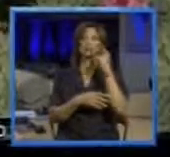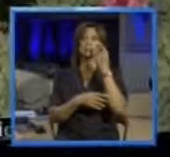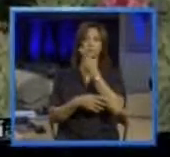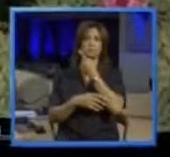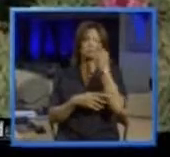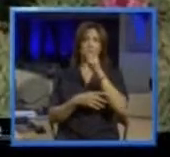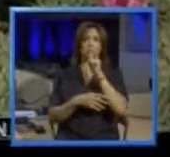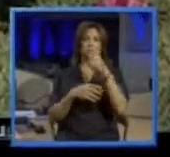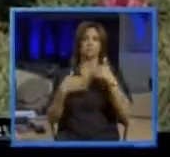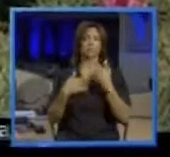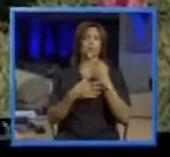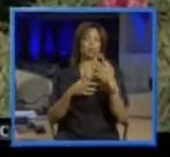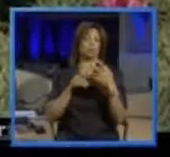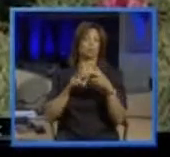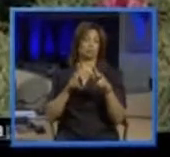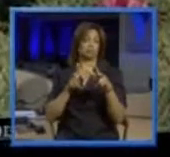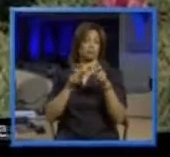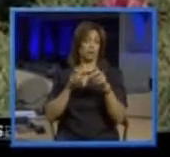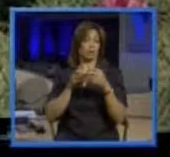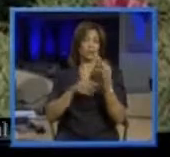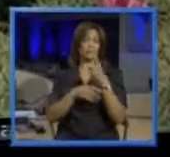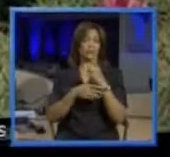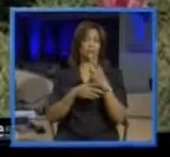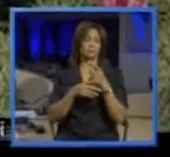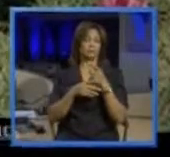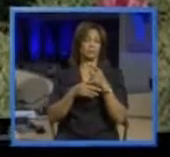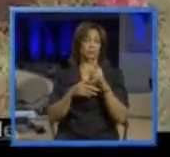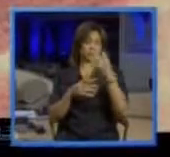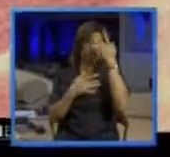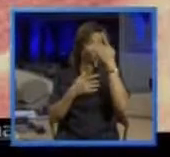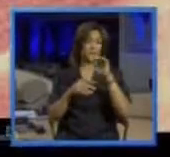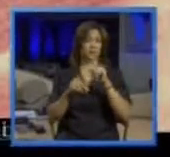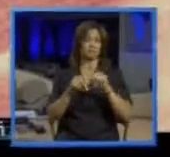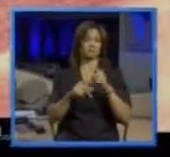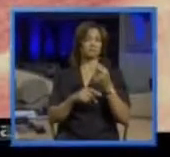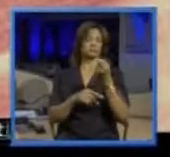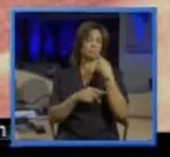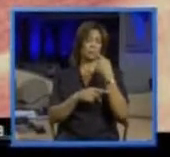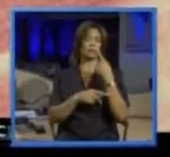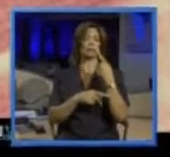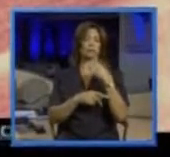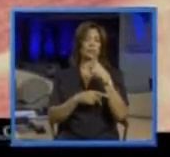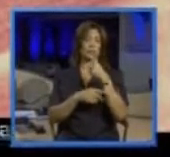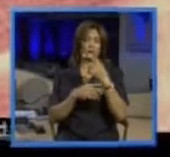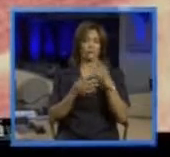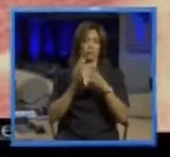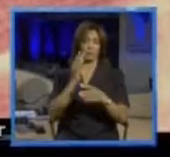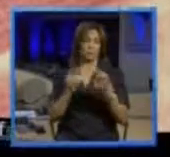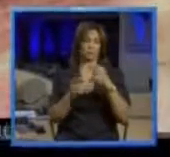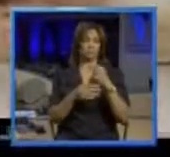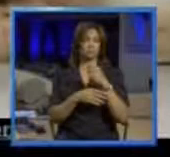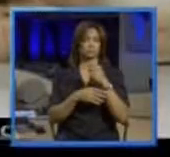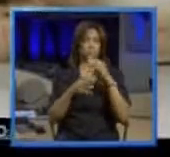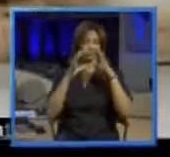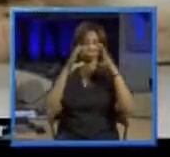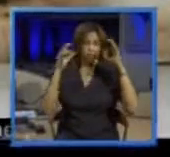usted puede contraer la toxoplasmosis de las siguientes maneras al tragar el parásito presente en el excremento la sociedad